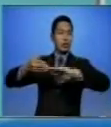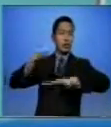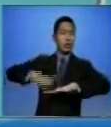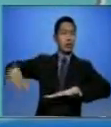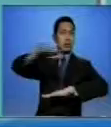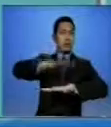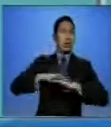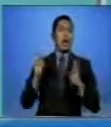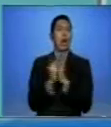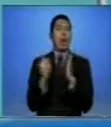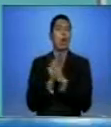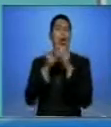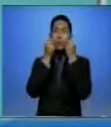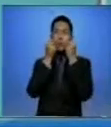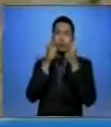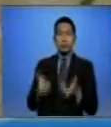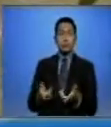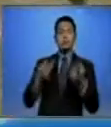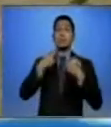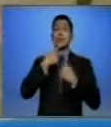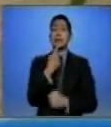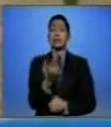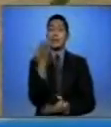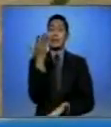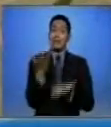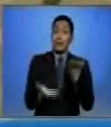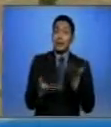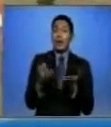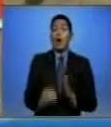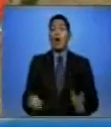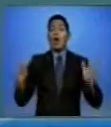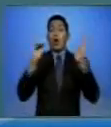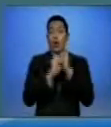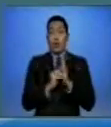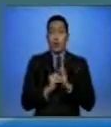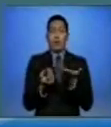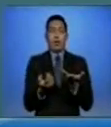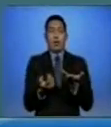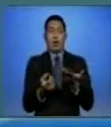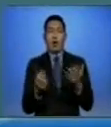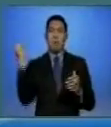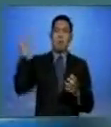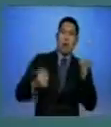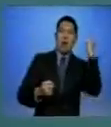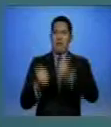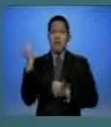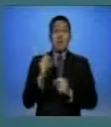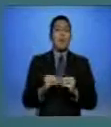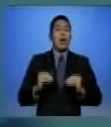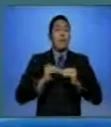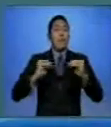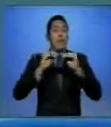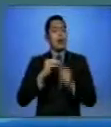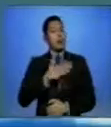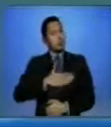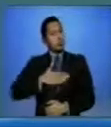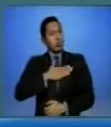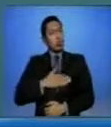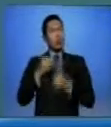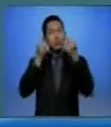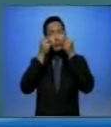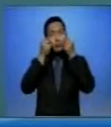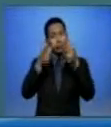y advierte que el riesgo de nuevos ataques en la zona se mantiene latente. Les invitamos a que estén atentos a los compas